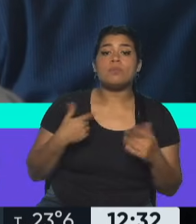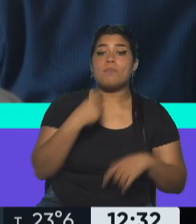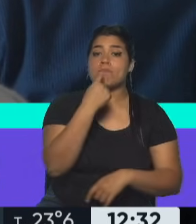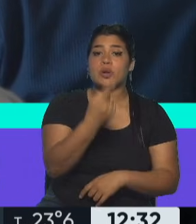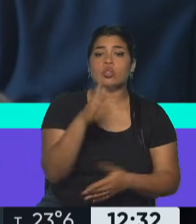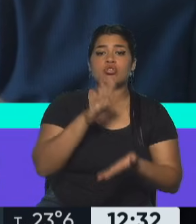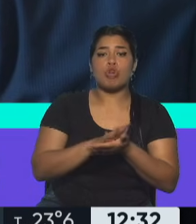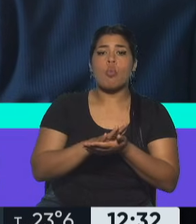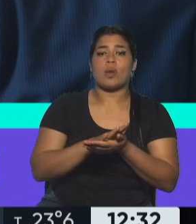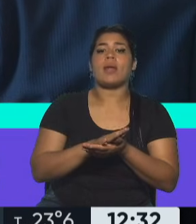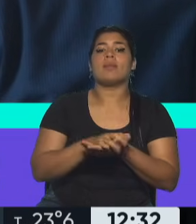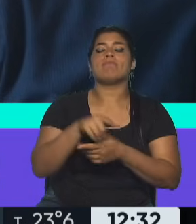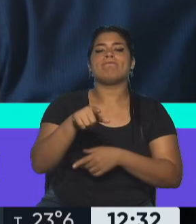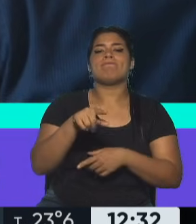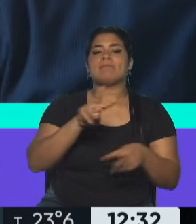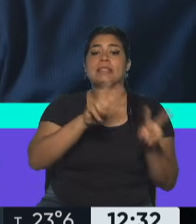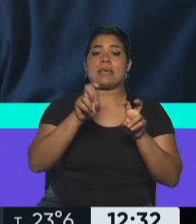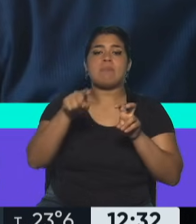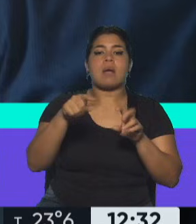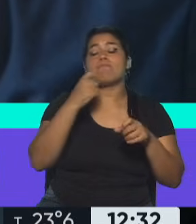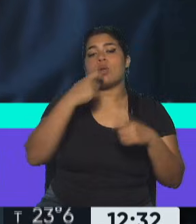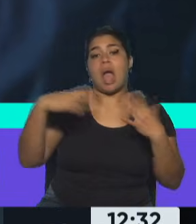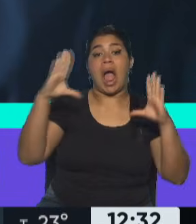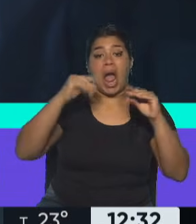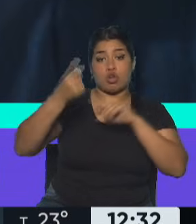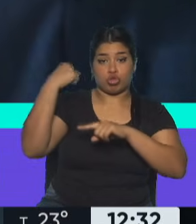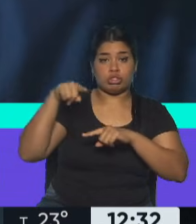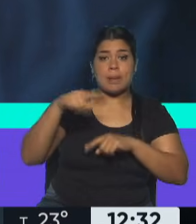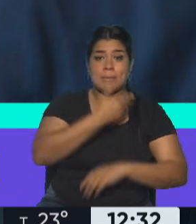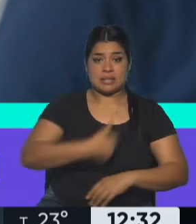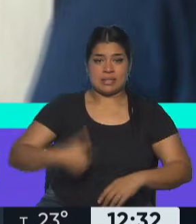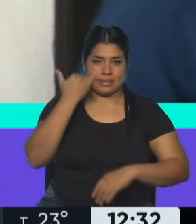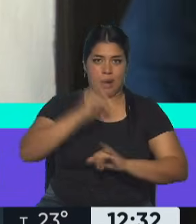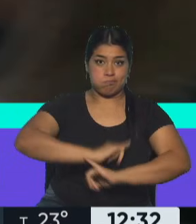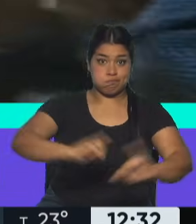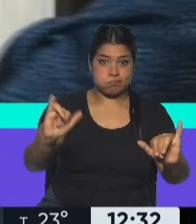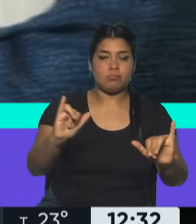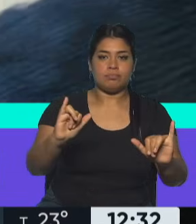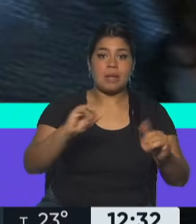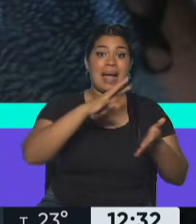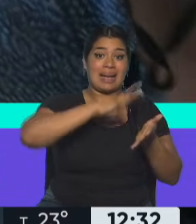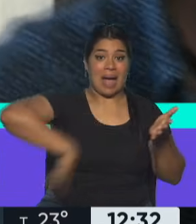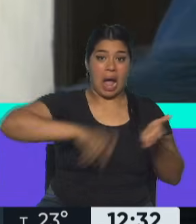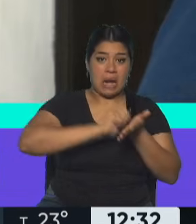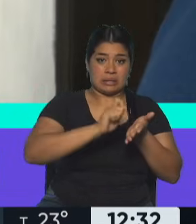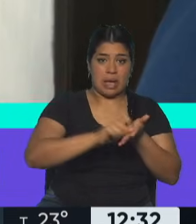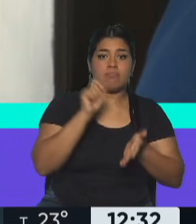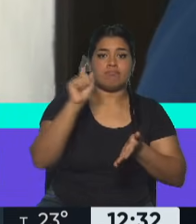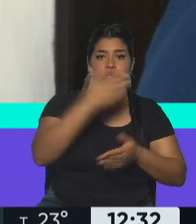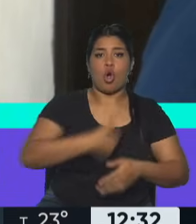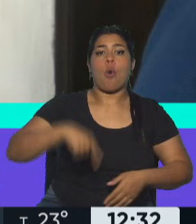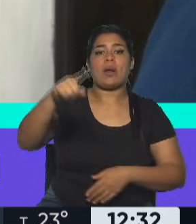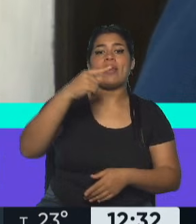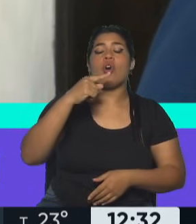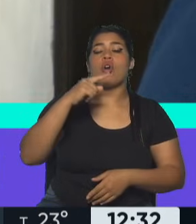con la seguridad interior. Anoche el presidente, mandaron la información ya, le envió una carta a la gobernadora de Río Negro, Arabela